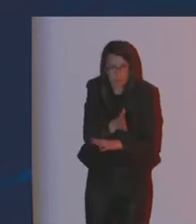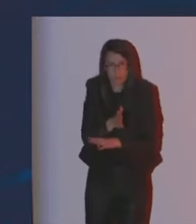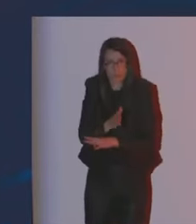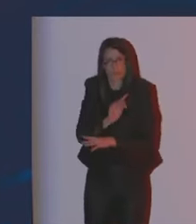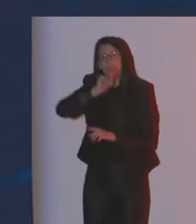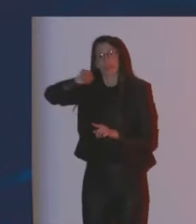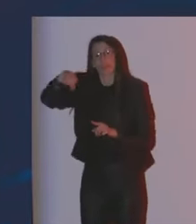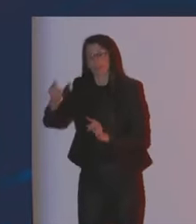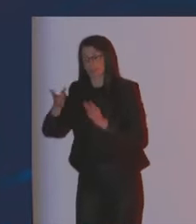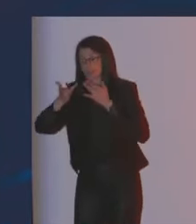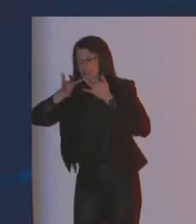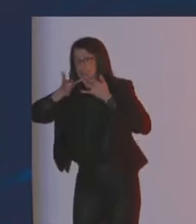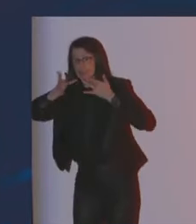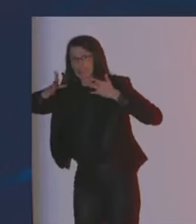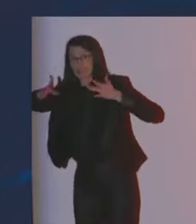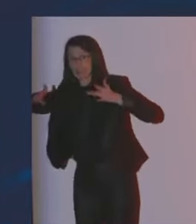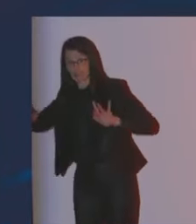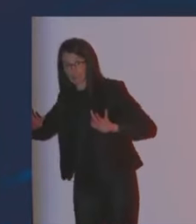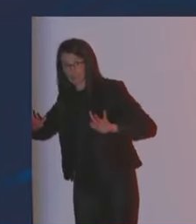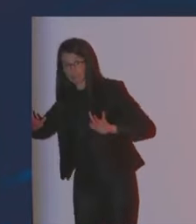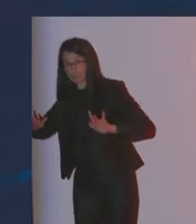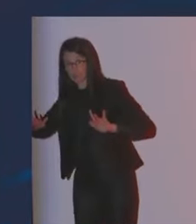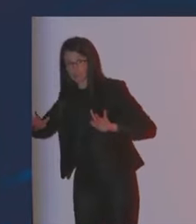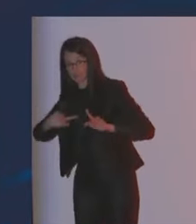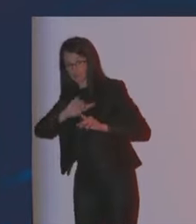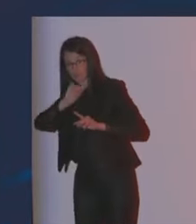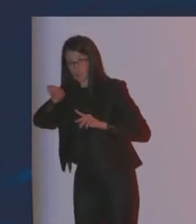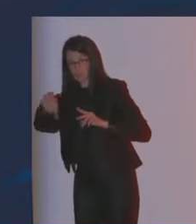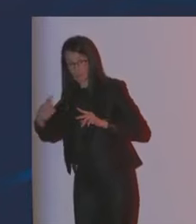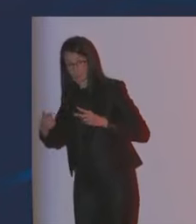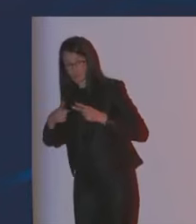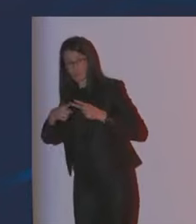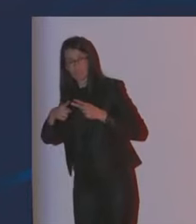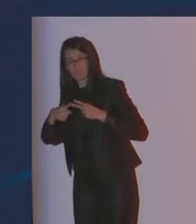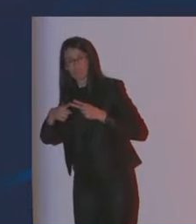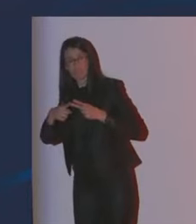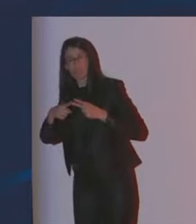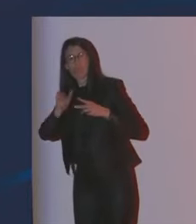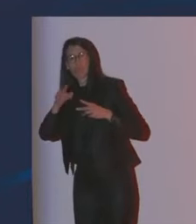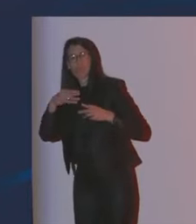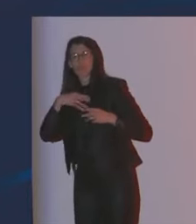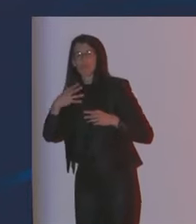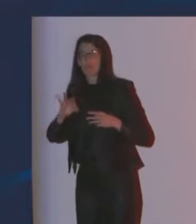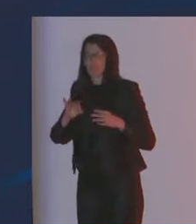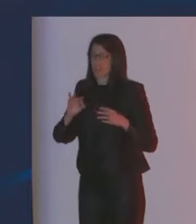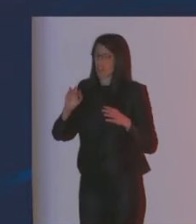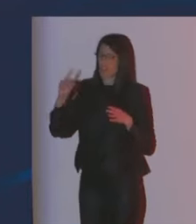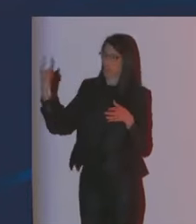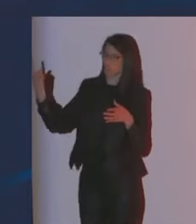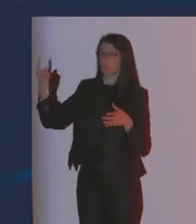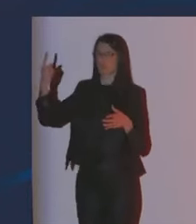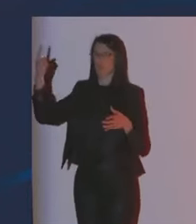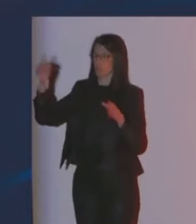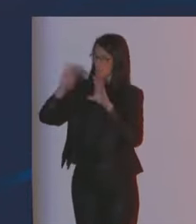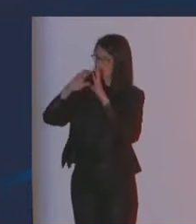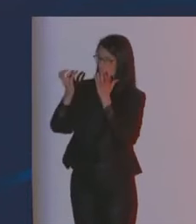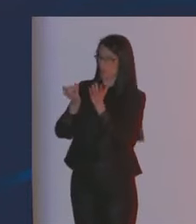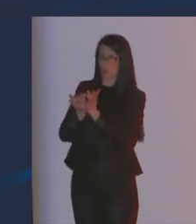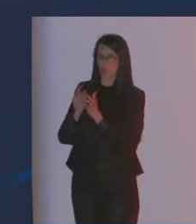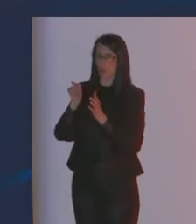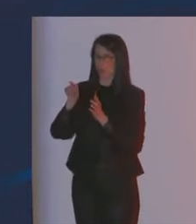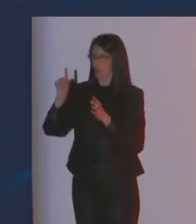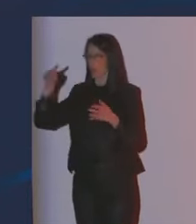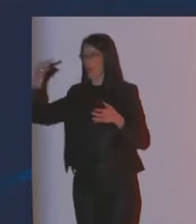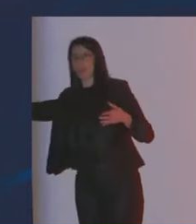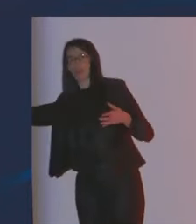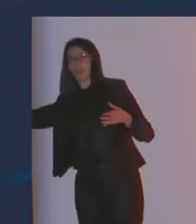vino neutralidad. A veces puede dar la sensación de que está como ajena, ¿no?, a lo que pasa en el mundo, pero en